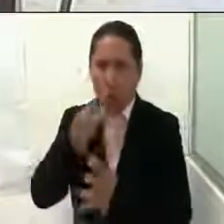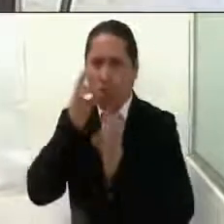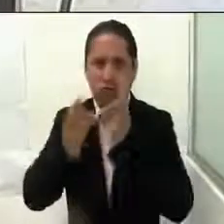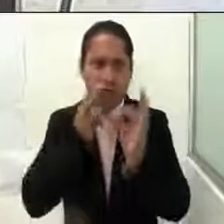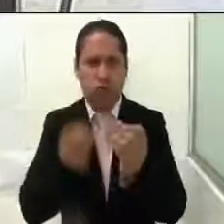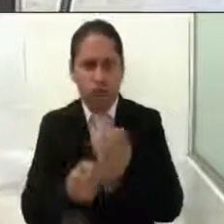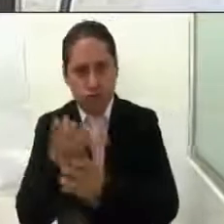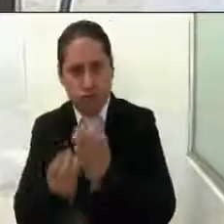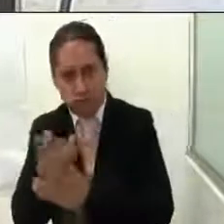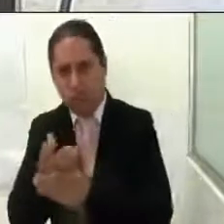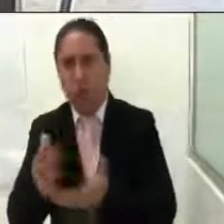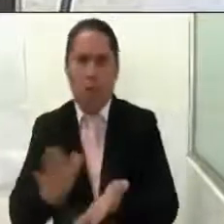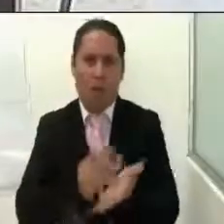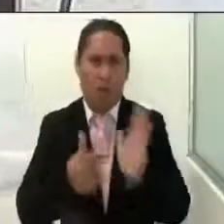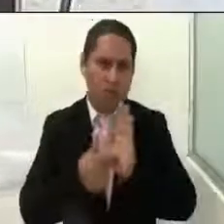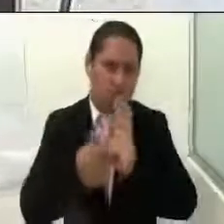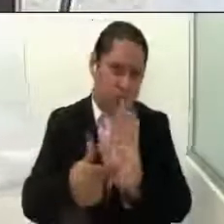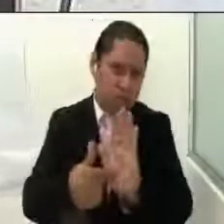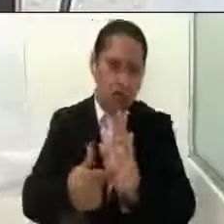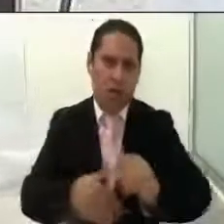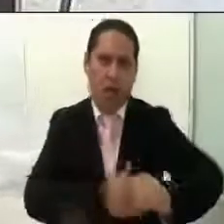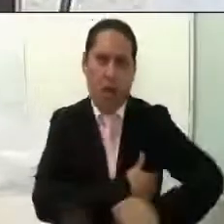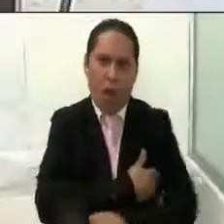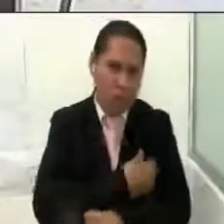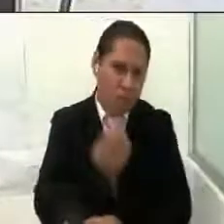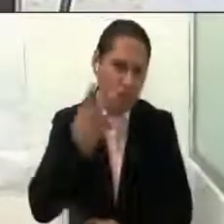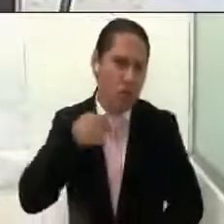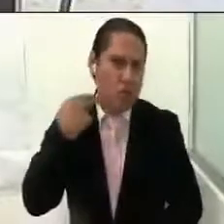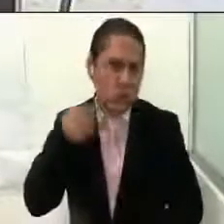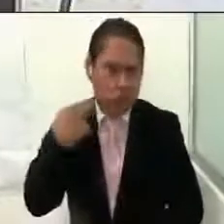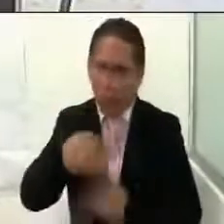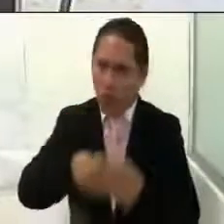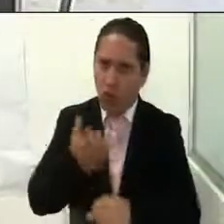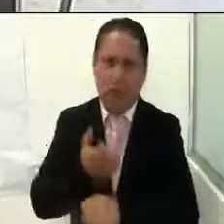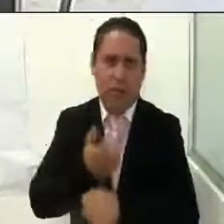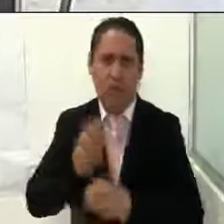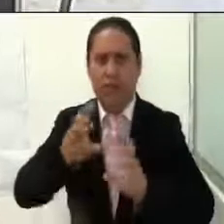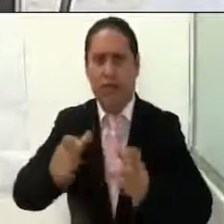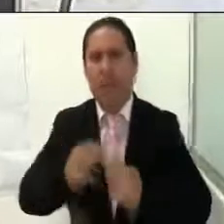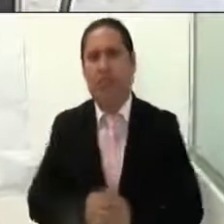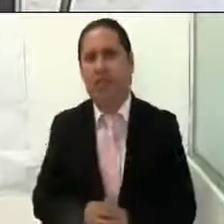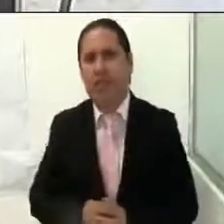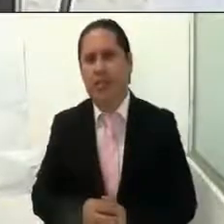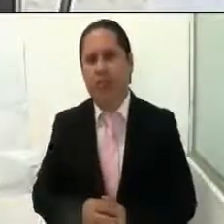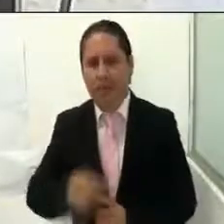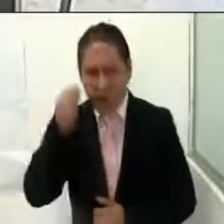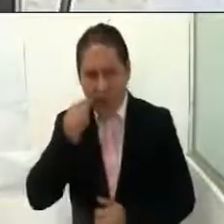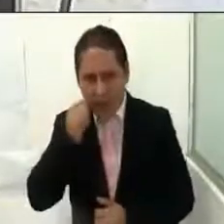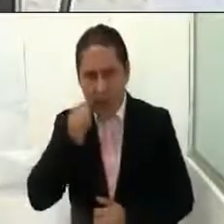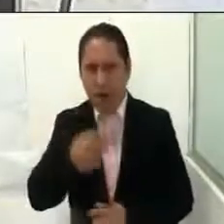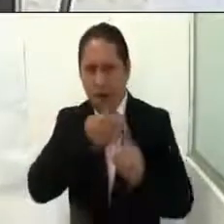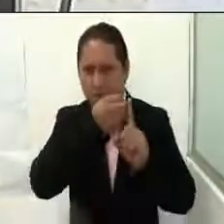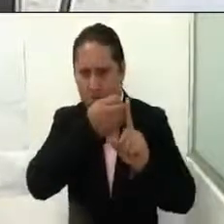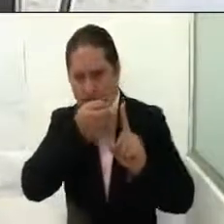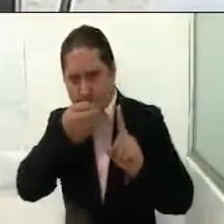documental del archivo general y notarias y del estado llevar un estricto control de la función y